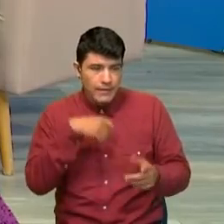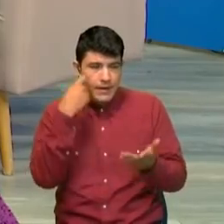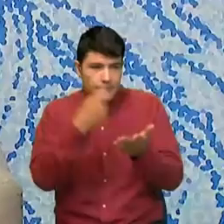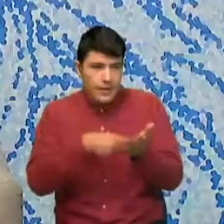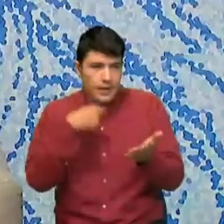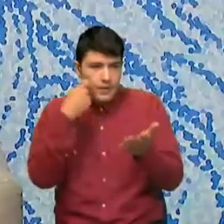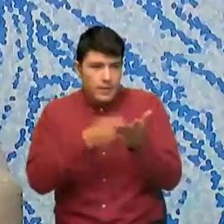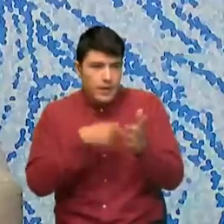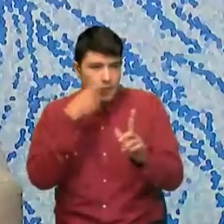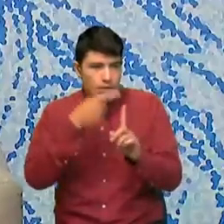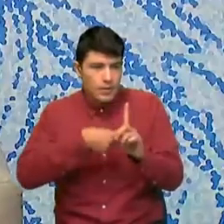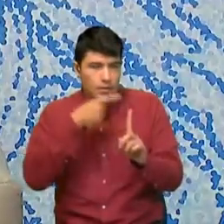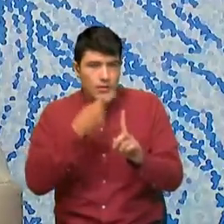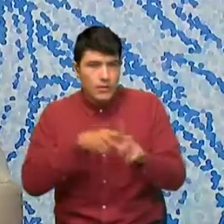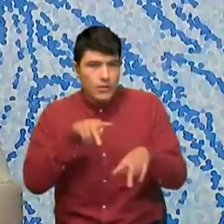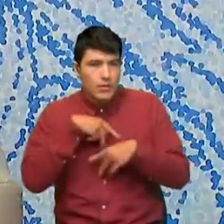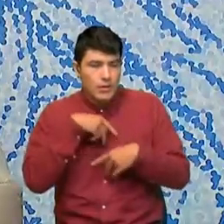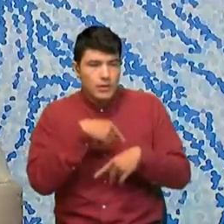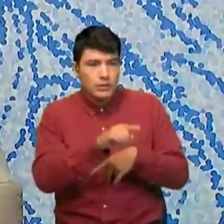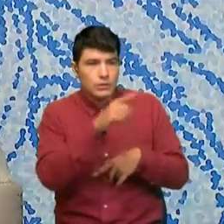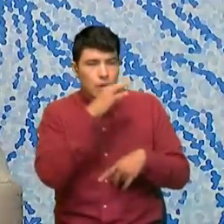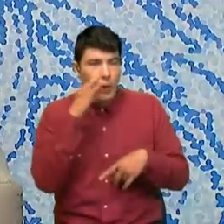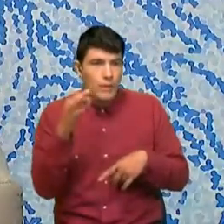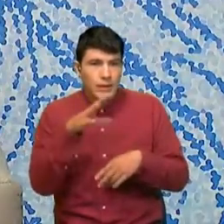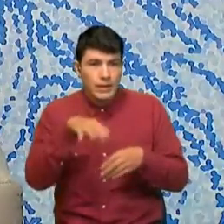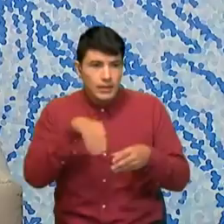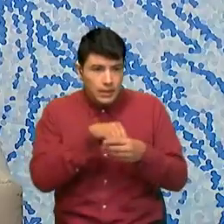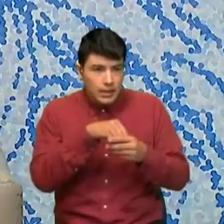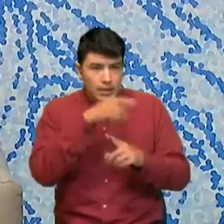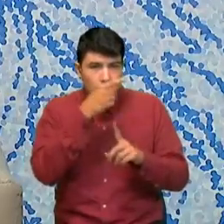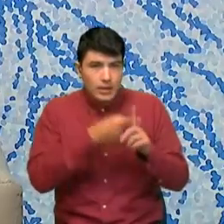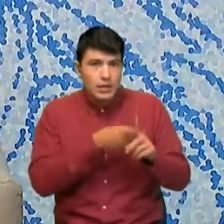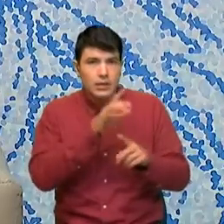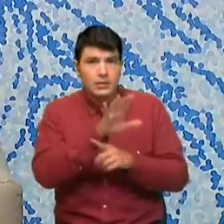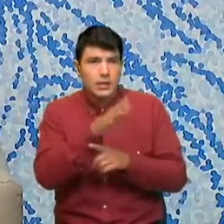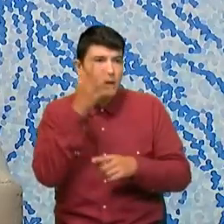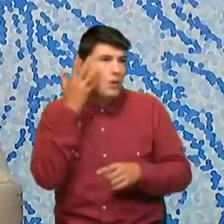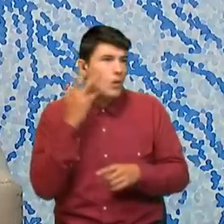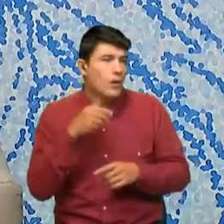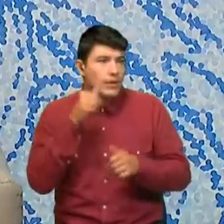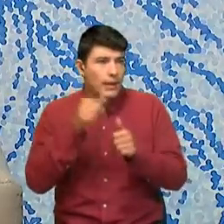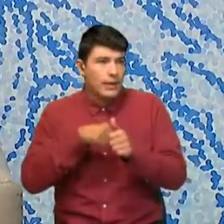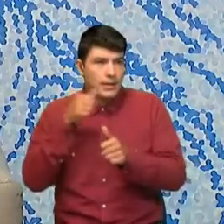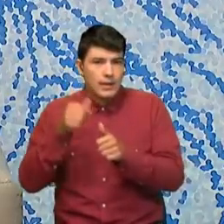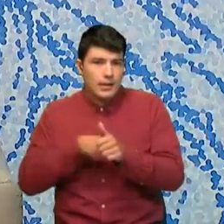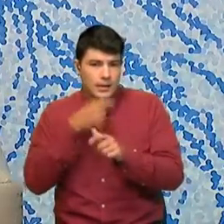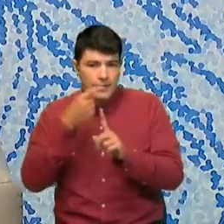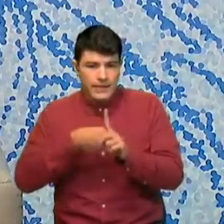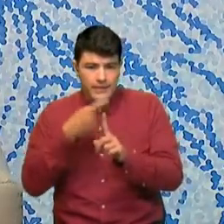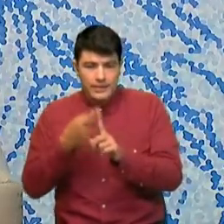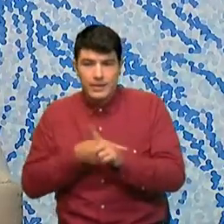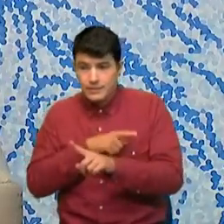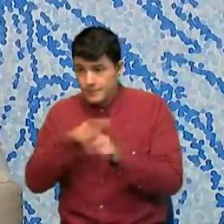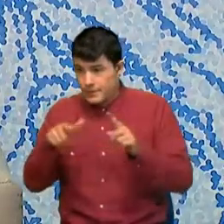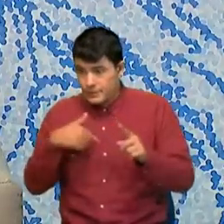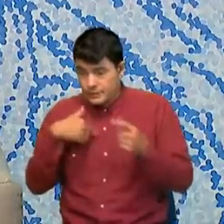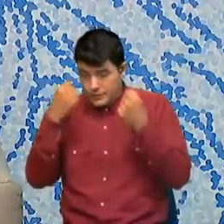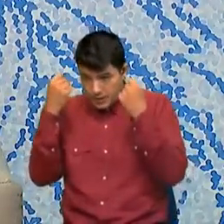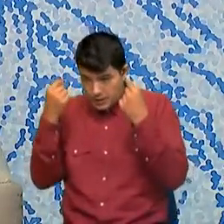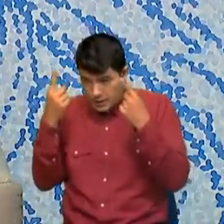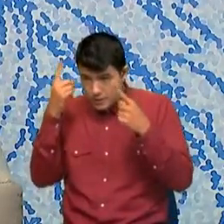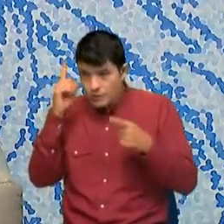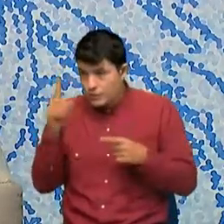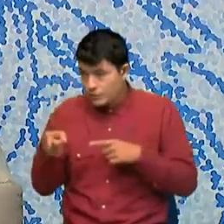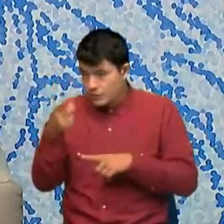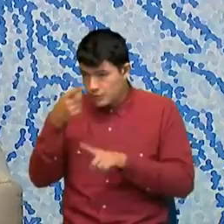en forma personal por el señor Tata dentro de los 5 primeros días de cada mes. Lo que yo entiendo es que si se llegó